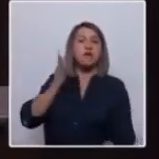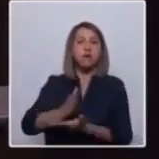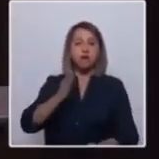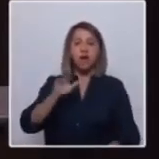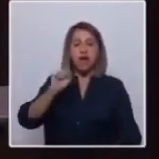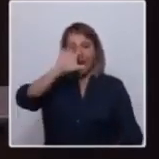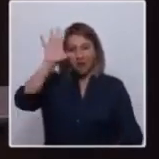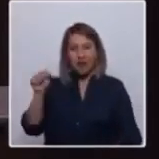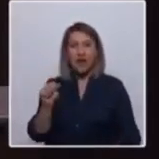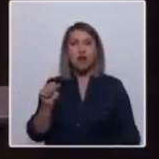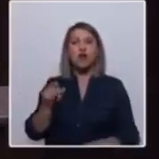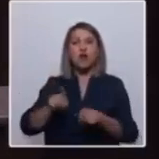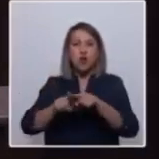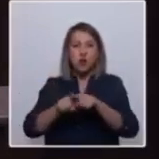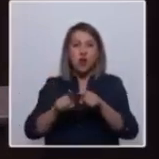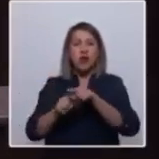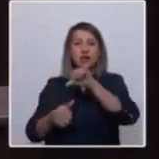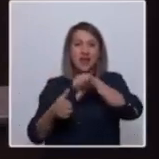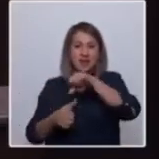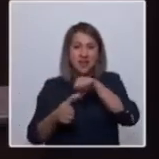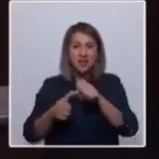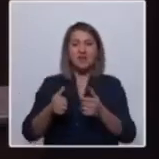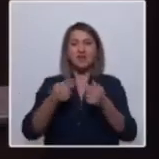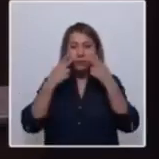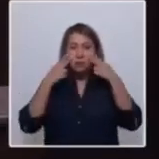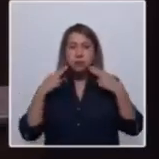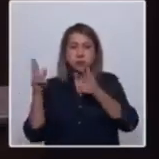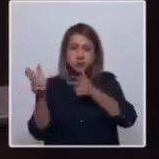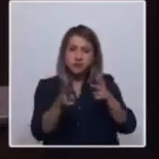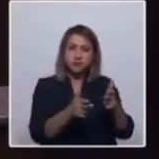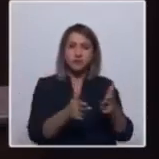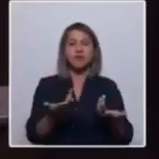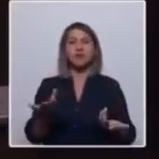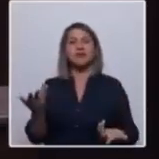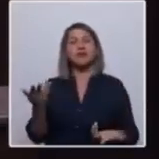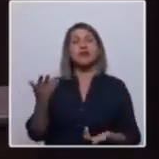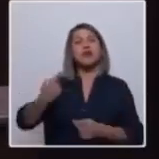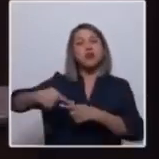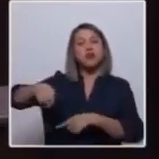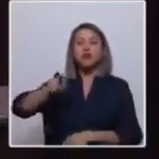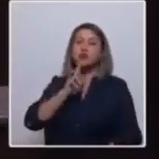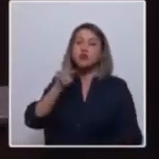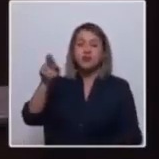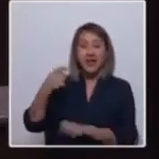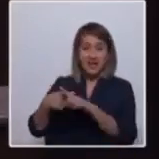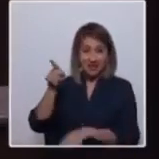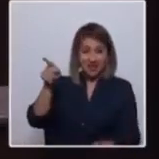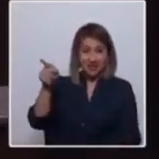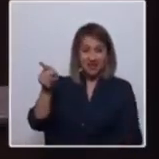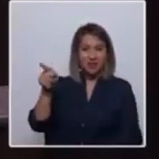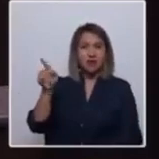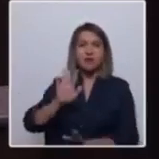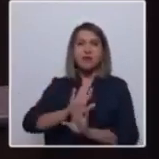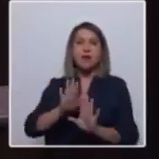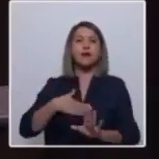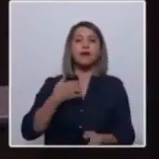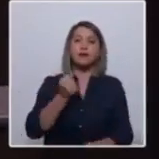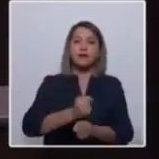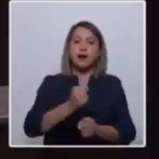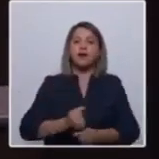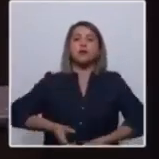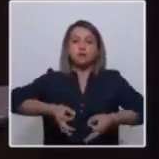a guerrilleros caribeños, a burócratas soviéticos, pero no veo a nadie que aspire a ser un trabajador